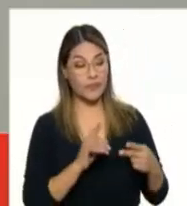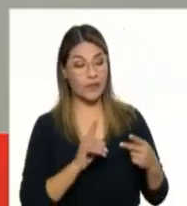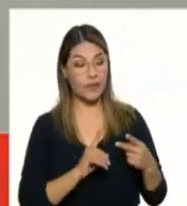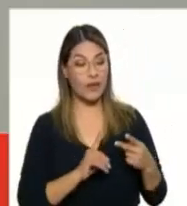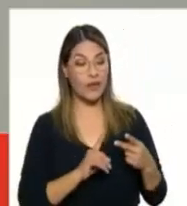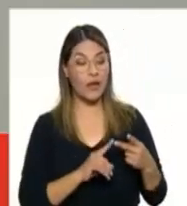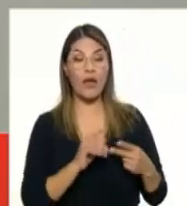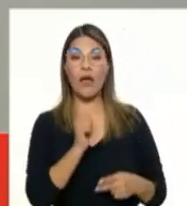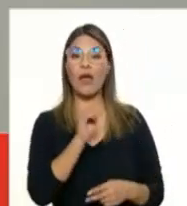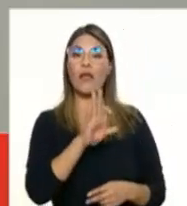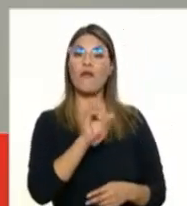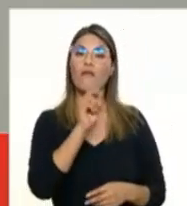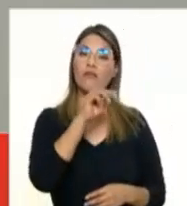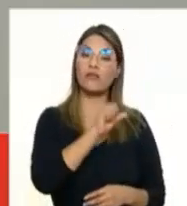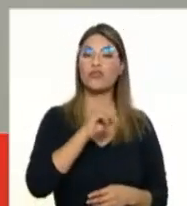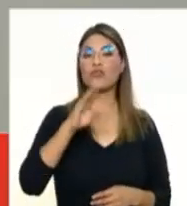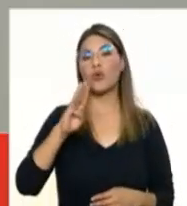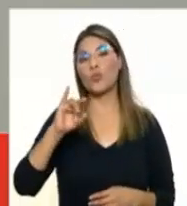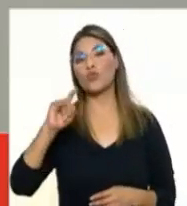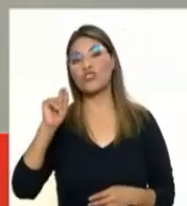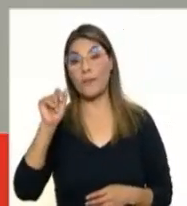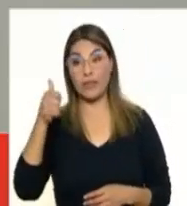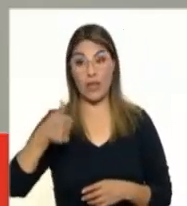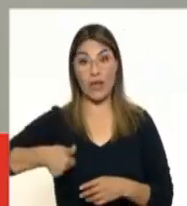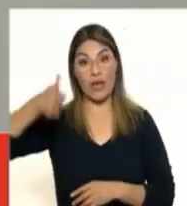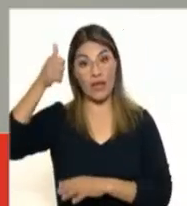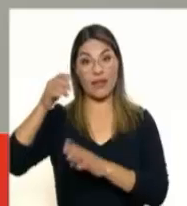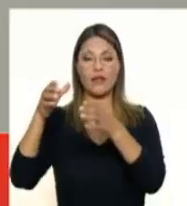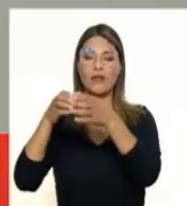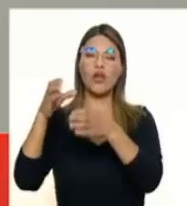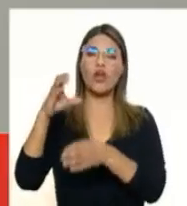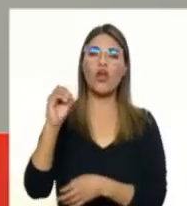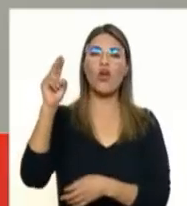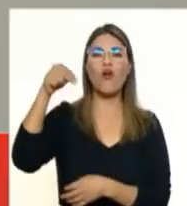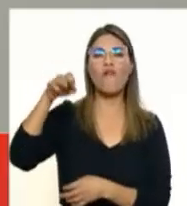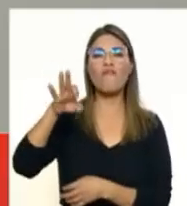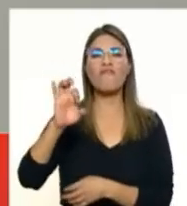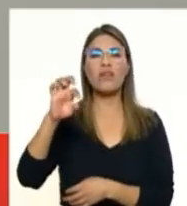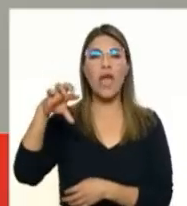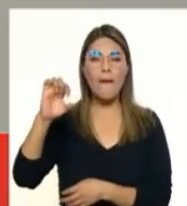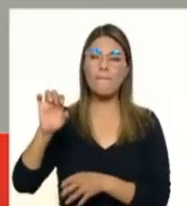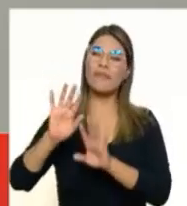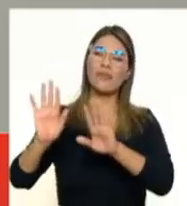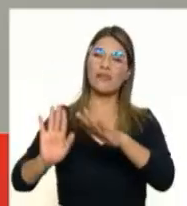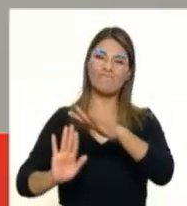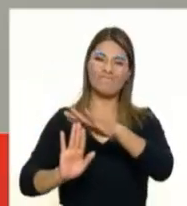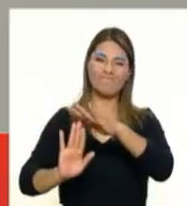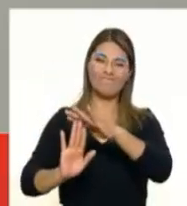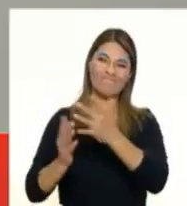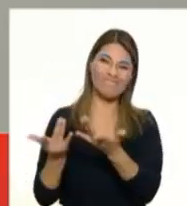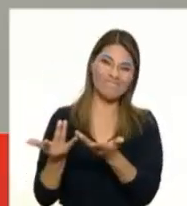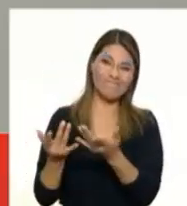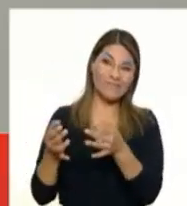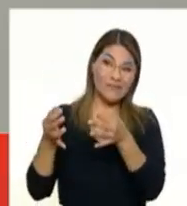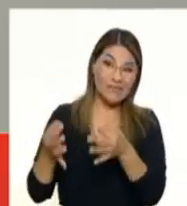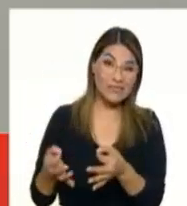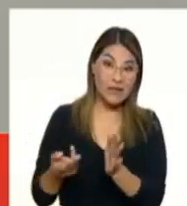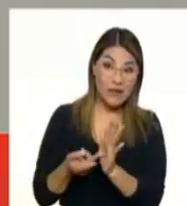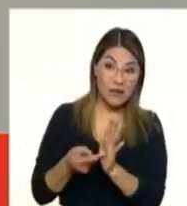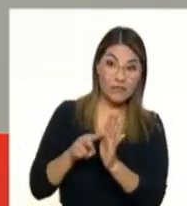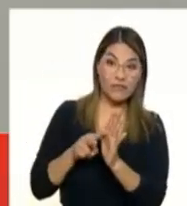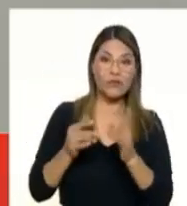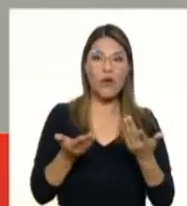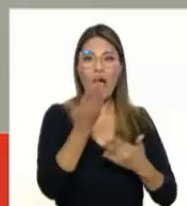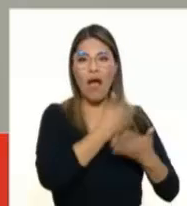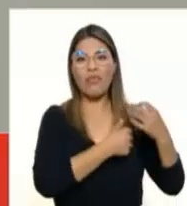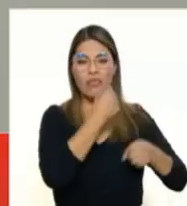Bustamante, que es el representante de la CONFIET, dijo que hubo recesión, por lo tanto no se puede dar este incremento,